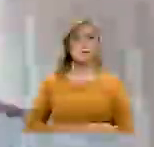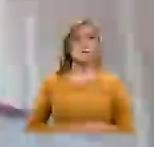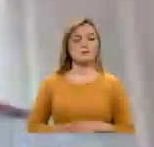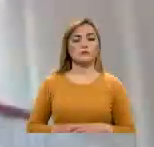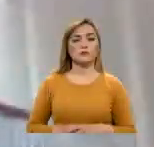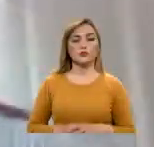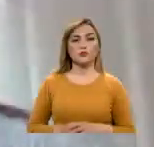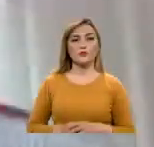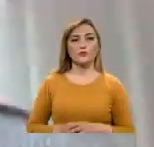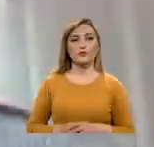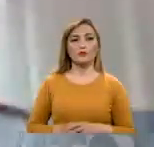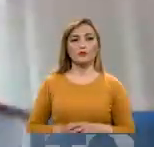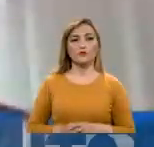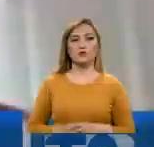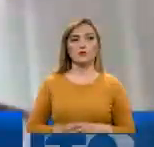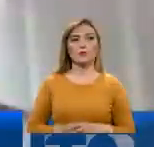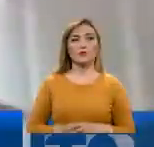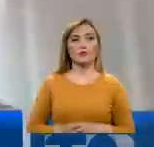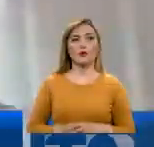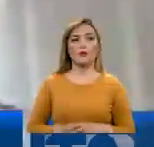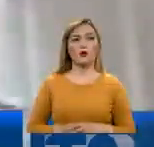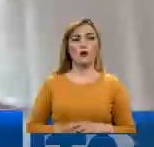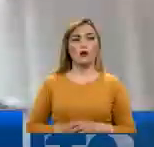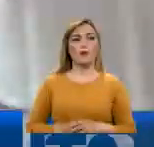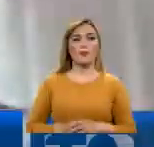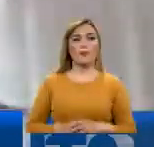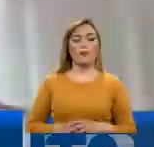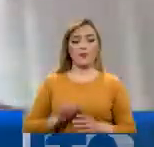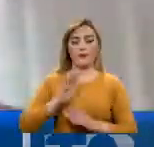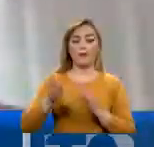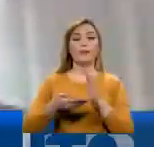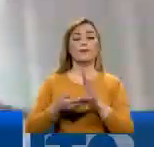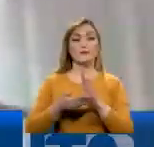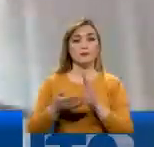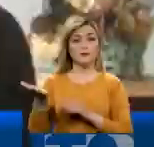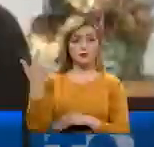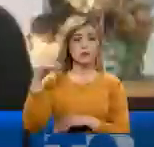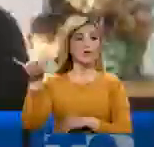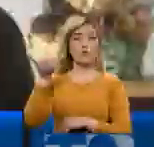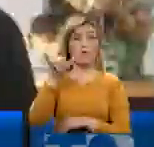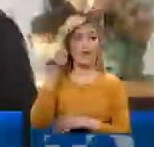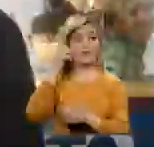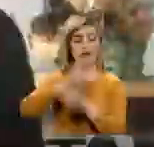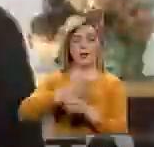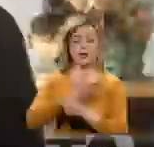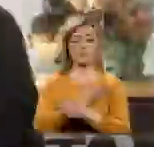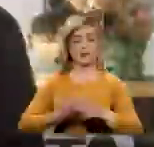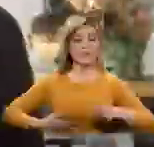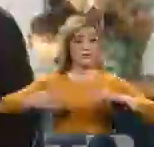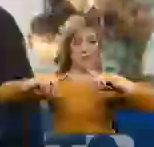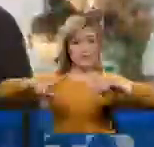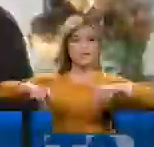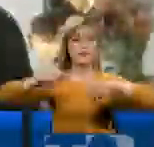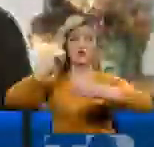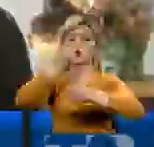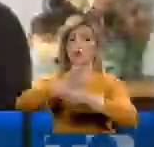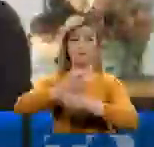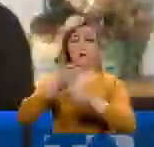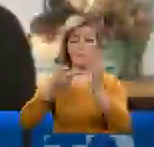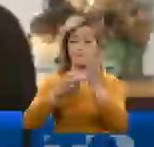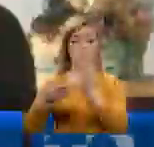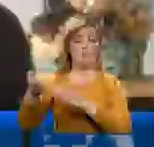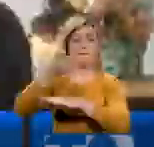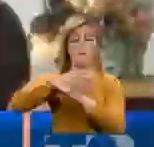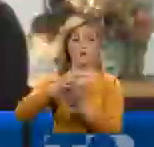nuevamente en el cobro anticipado, similar al decreto que emitió anteriormente. Necesitamos políticas contracíclicas